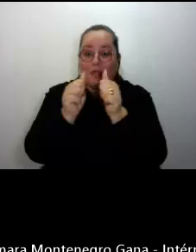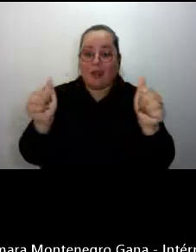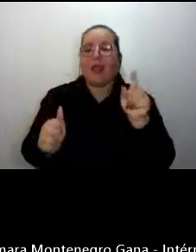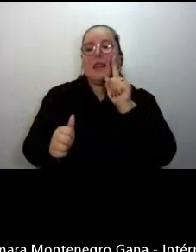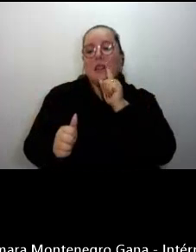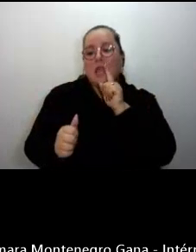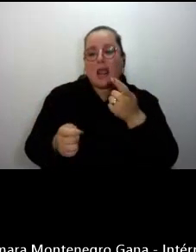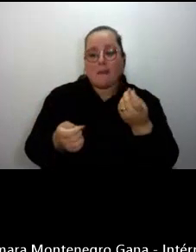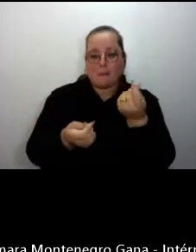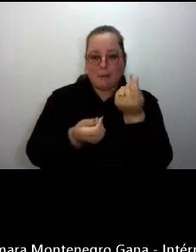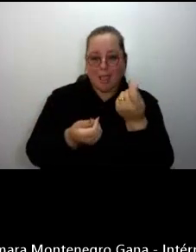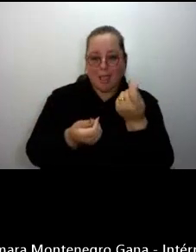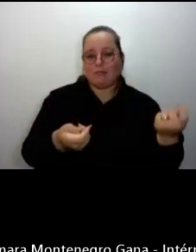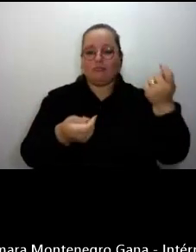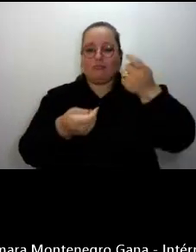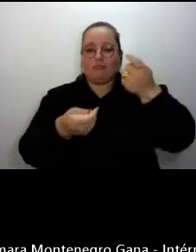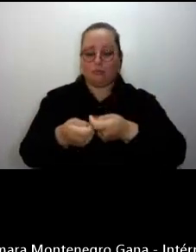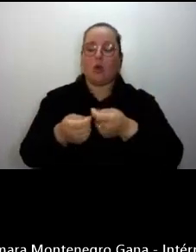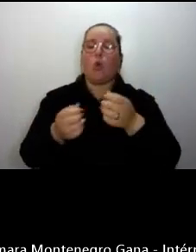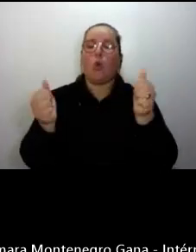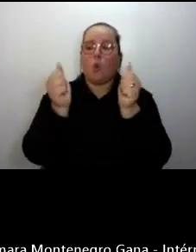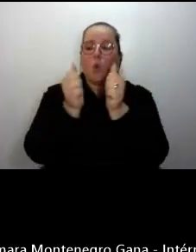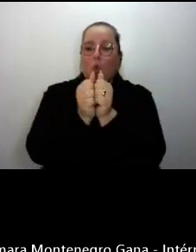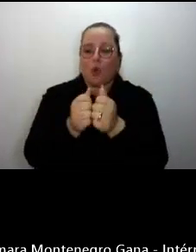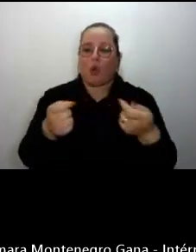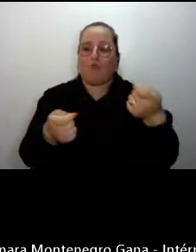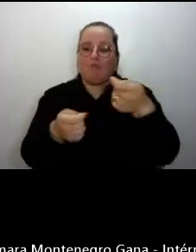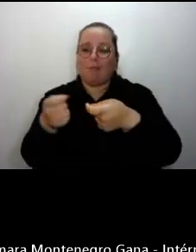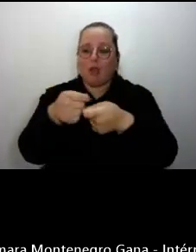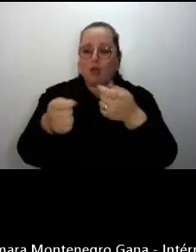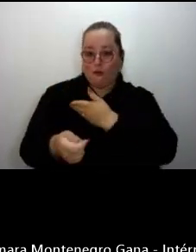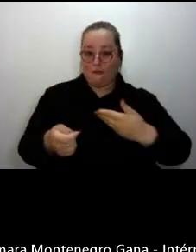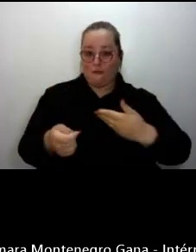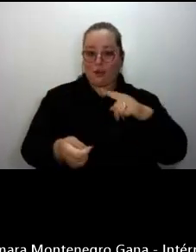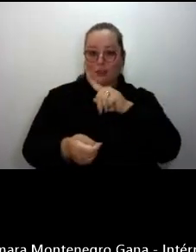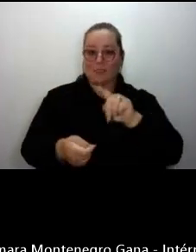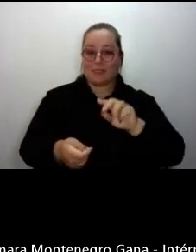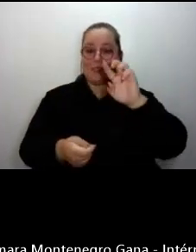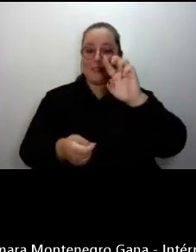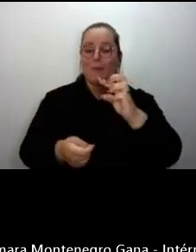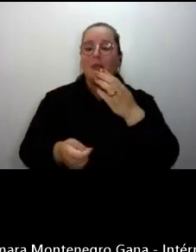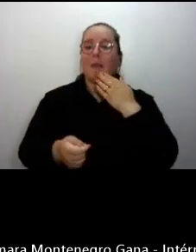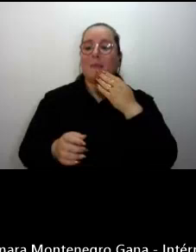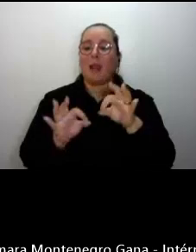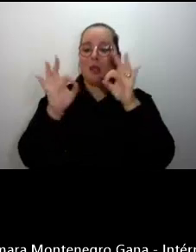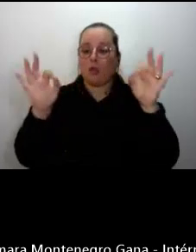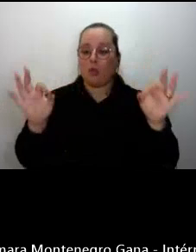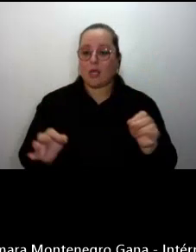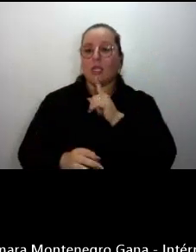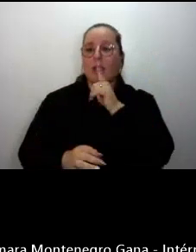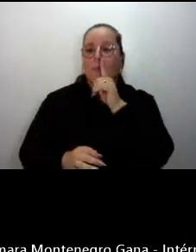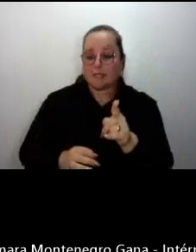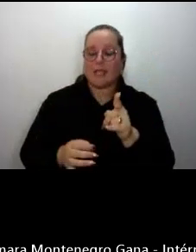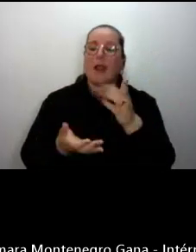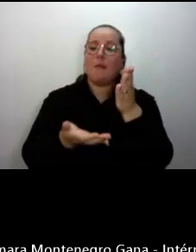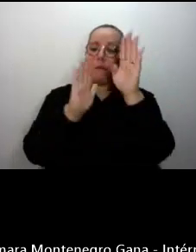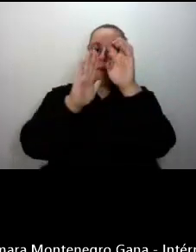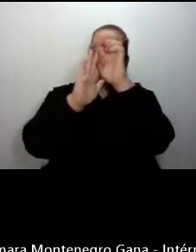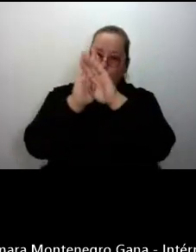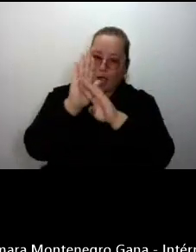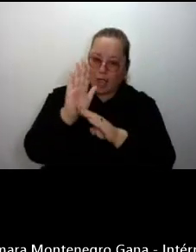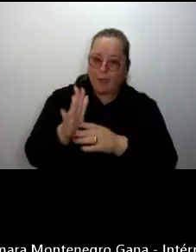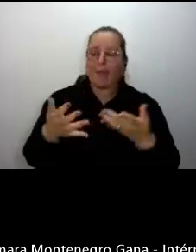día a la subvención CEP y a la subvención de educación especial, ¿cierto?, en el caso de los programas de integración o de las escuelas